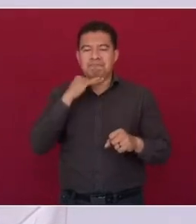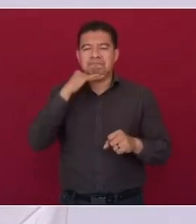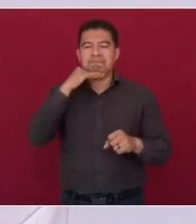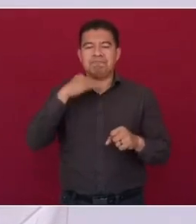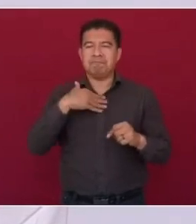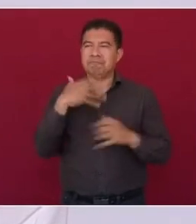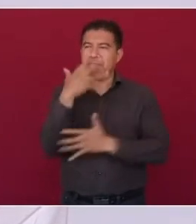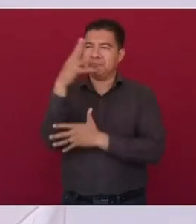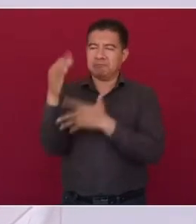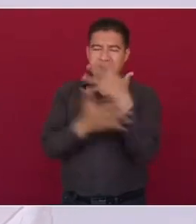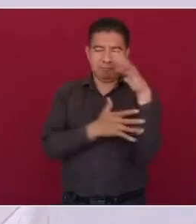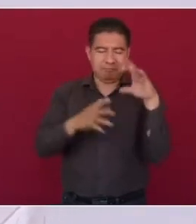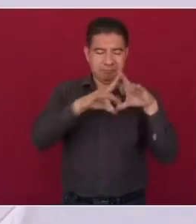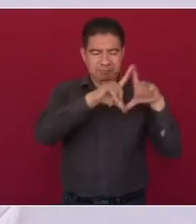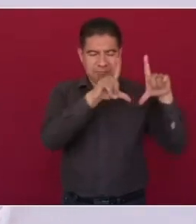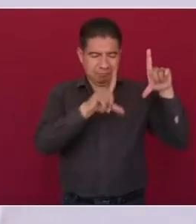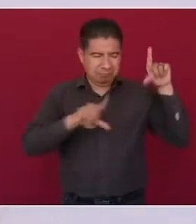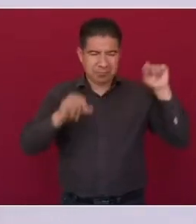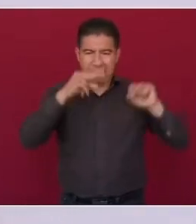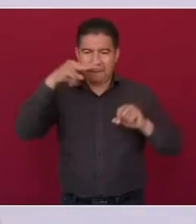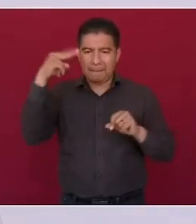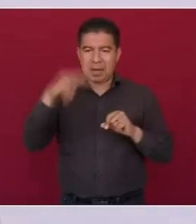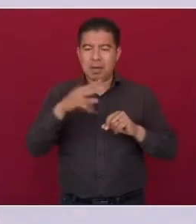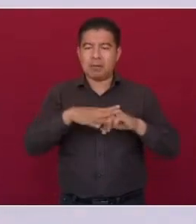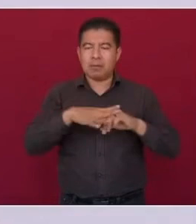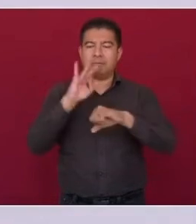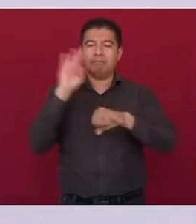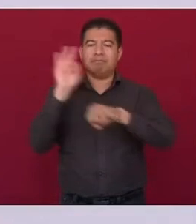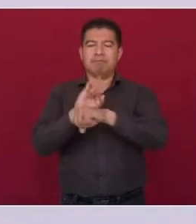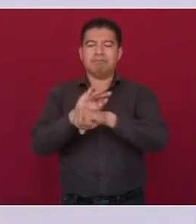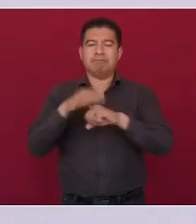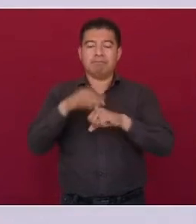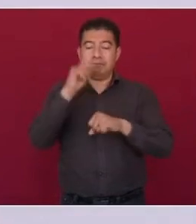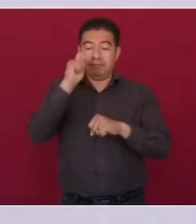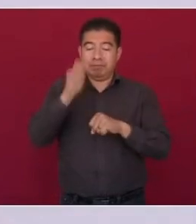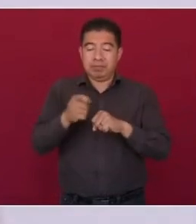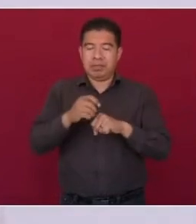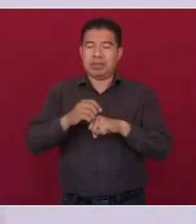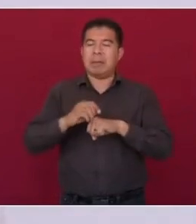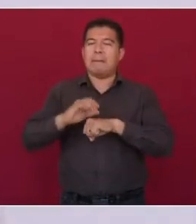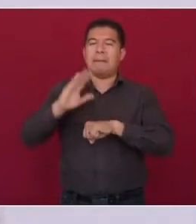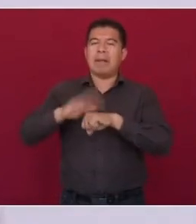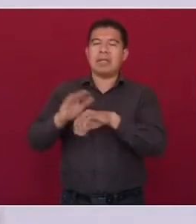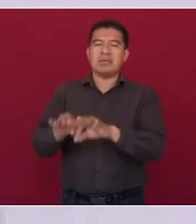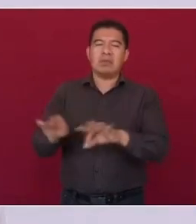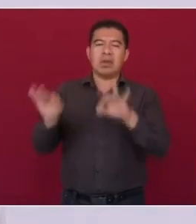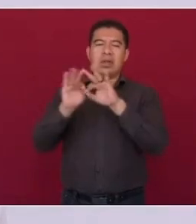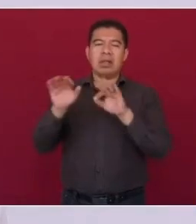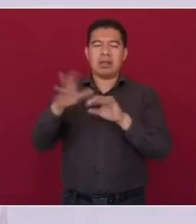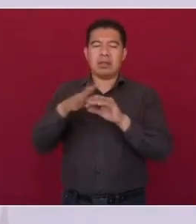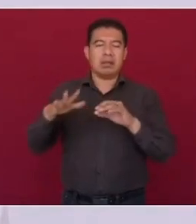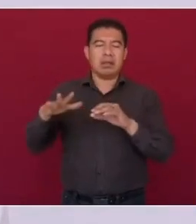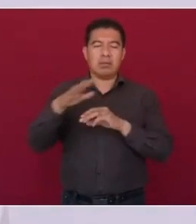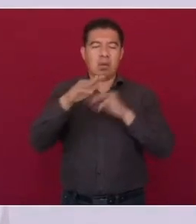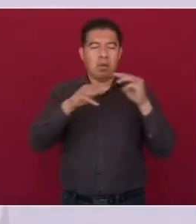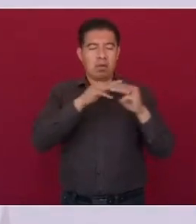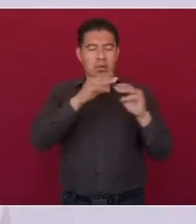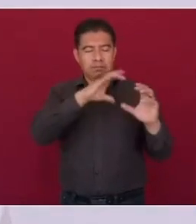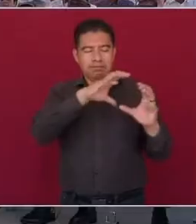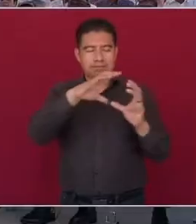programa de reforestación que estamos aplicando en México es el más importante del